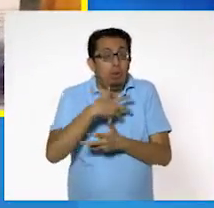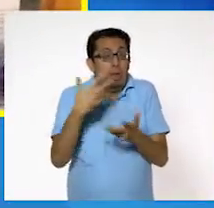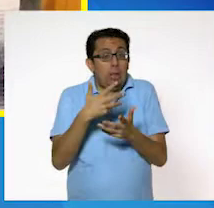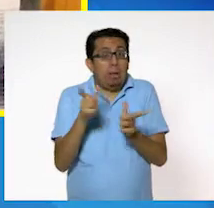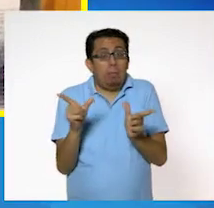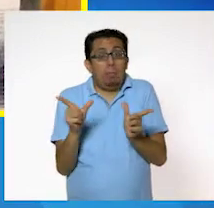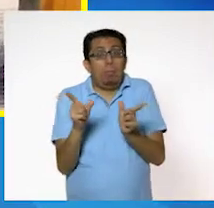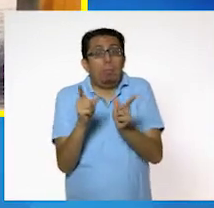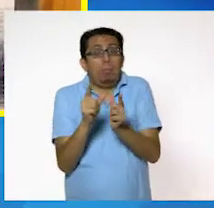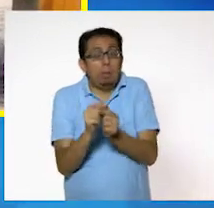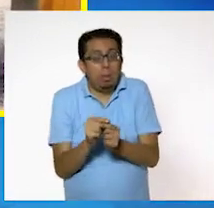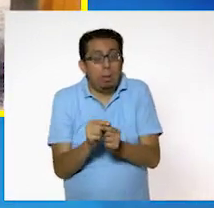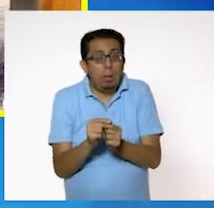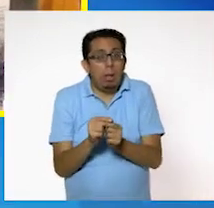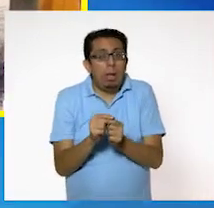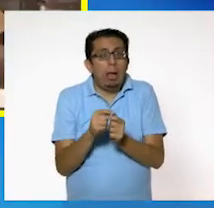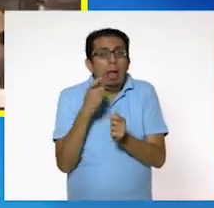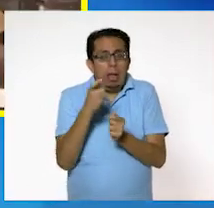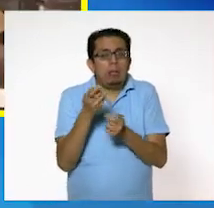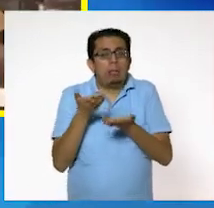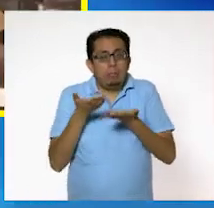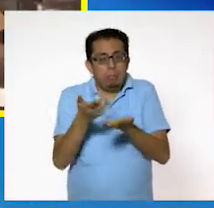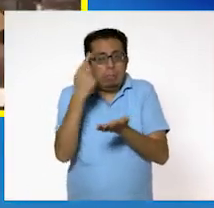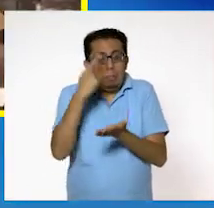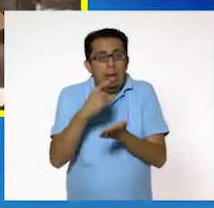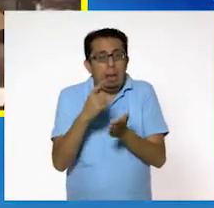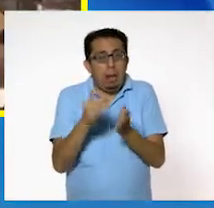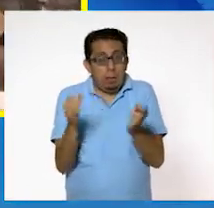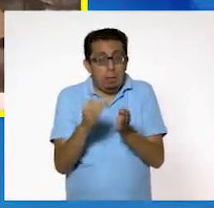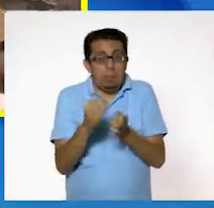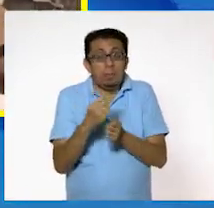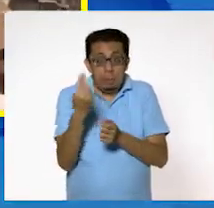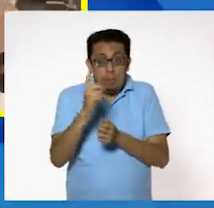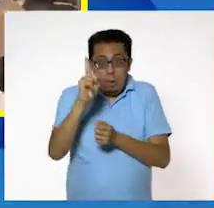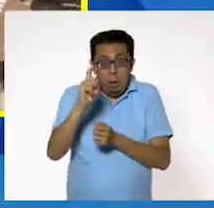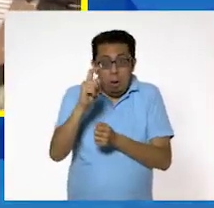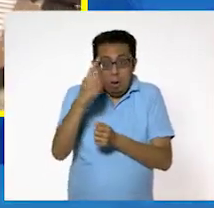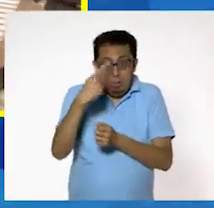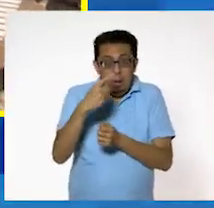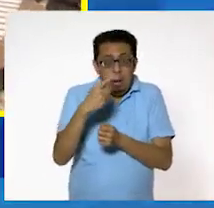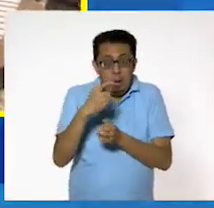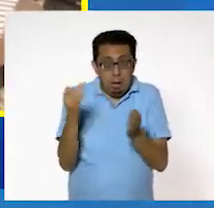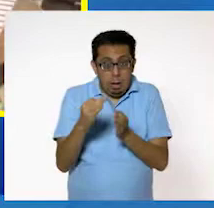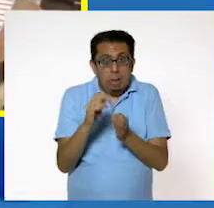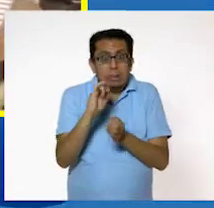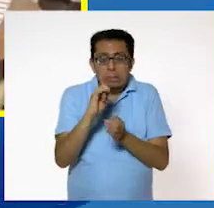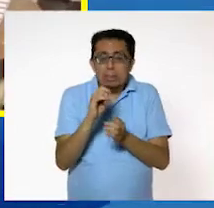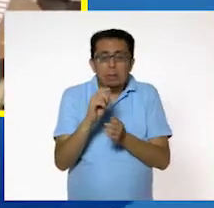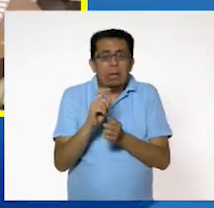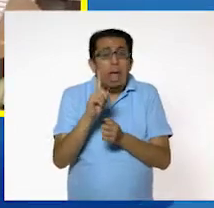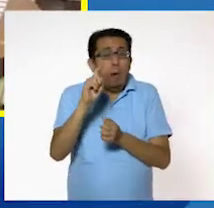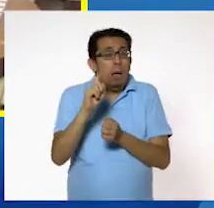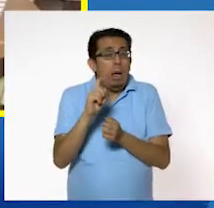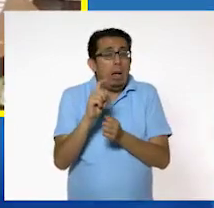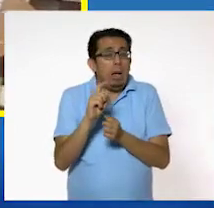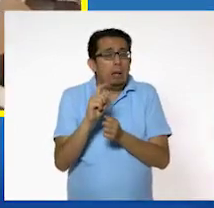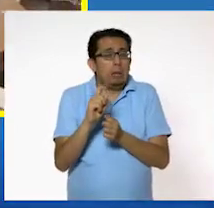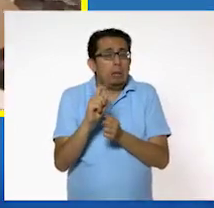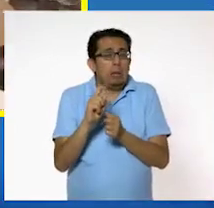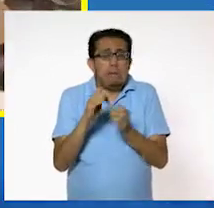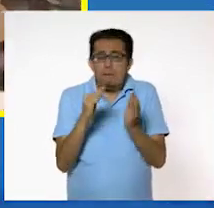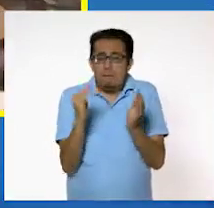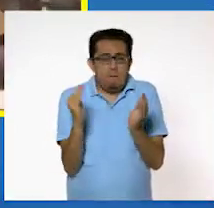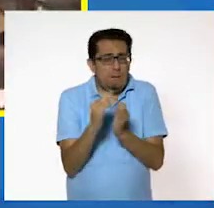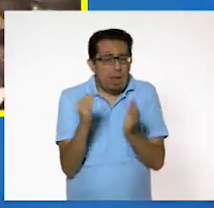proceso metiéndole un enfriado. ¿La enfrían con agua? Sí, es agua fría, agua helada. Aproximadamente las